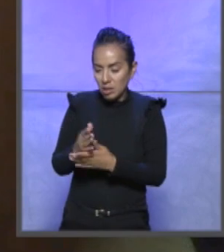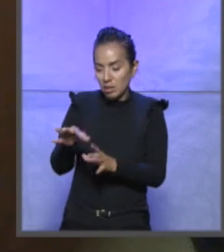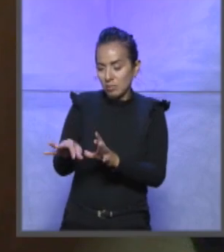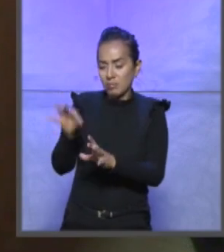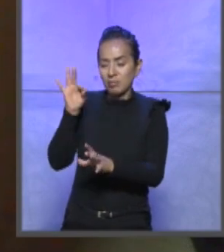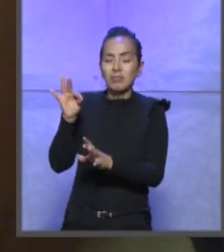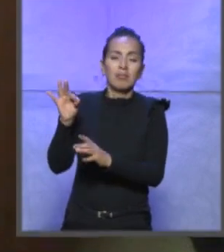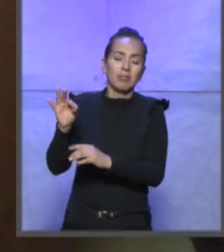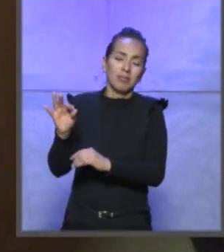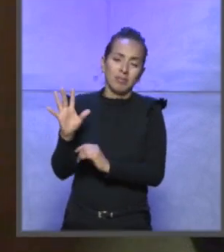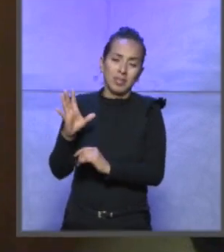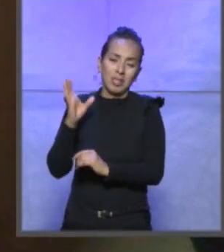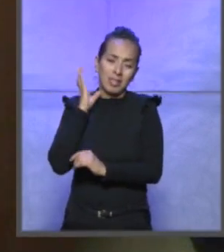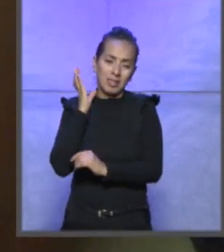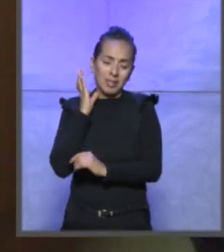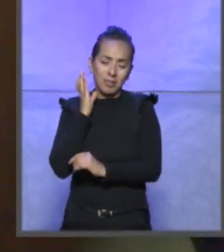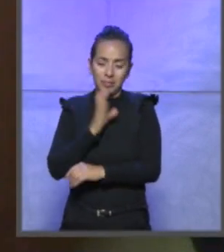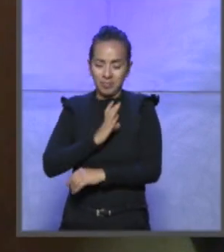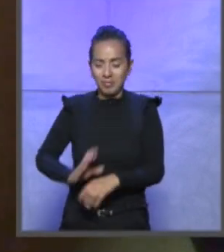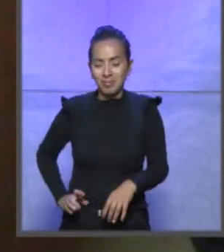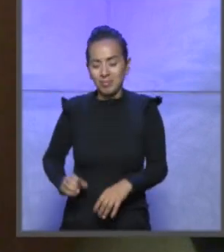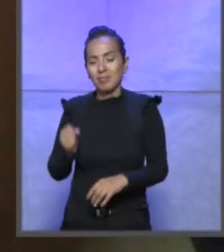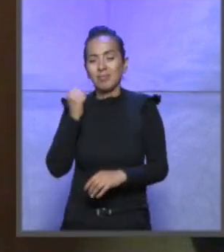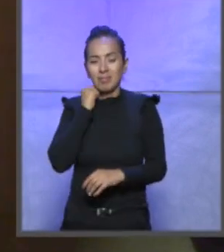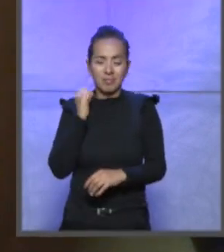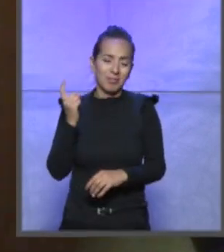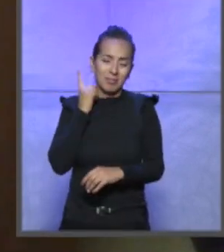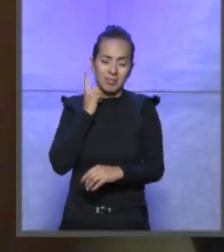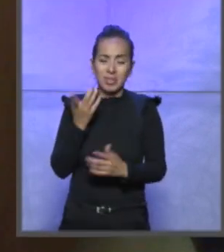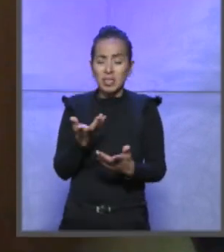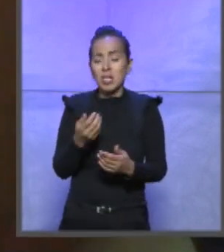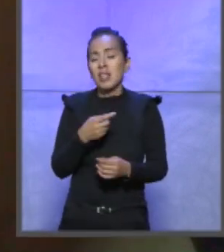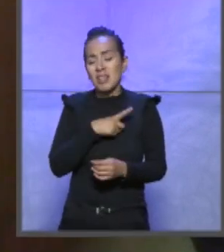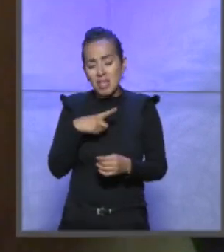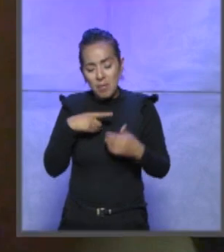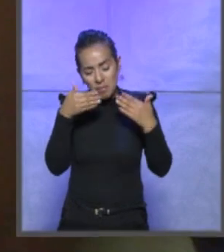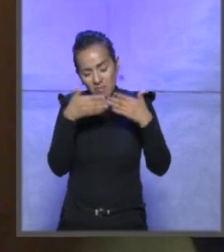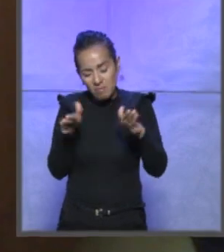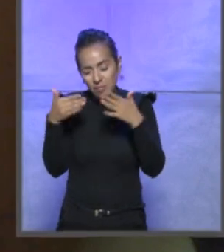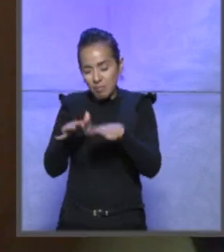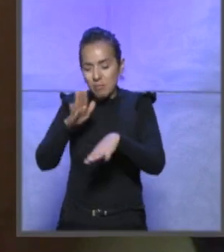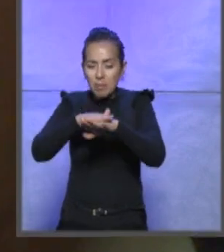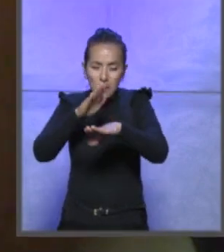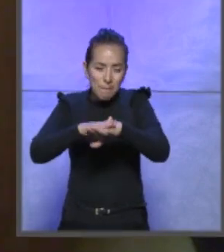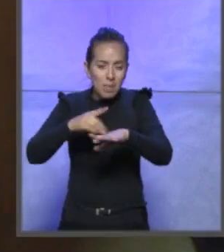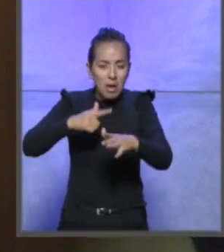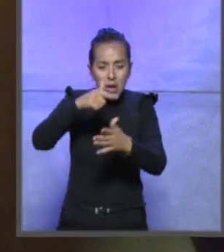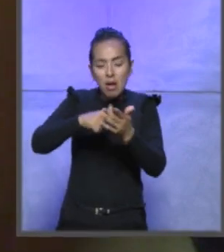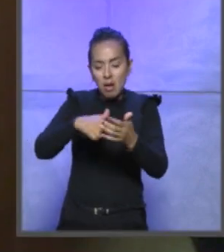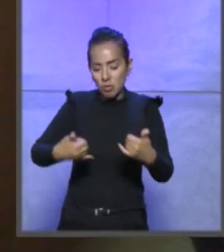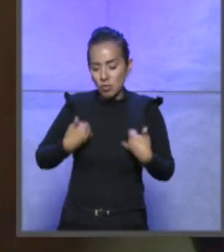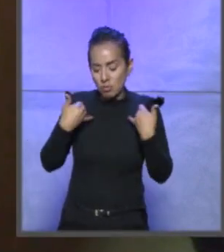acceder a una candidatura. Sin embargo, no todos pueden participar de esta manera. Deben abrirse más espacio a los jóvenes para